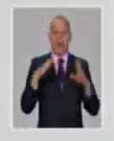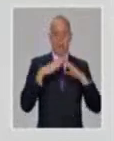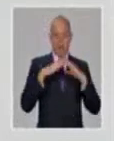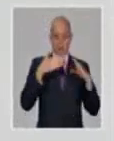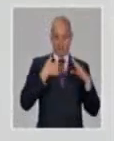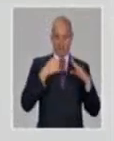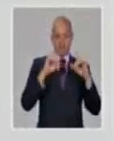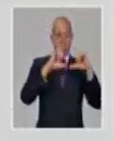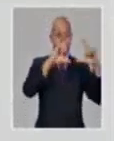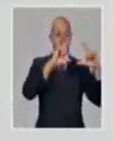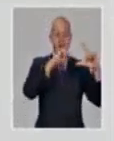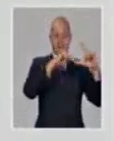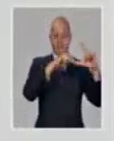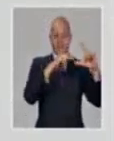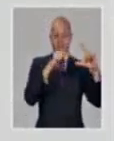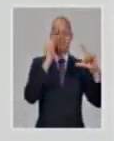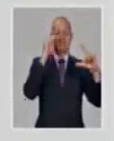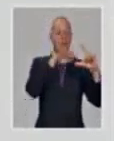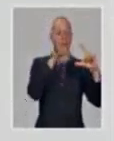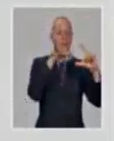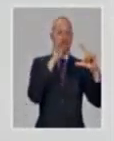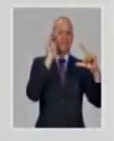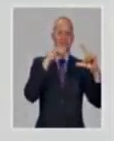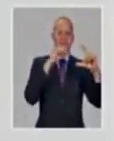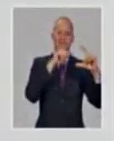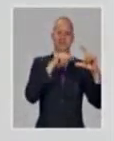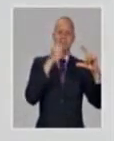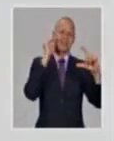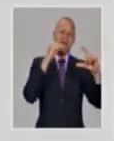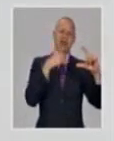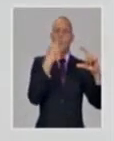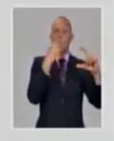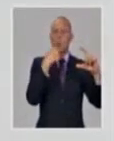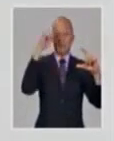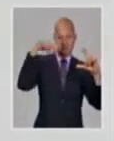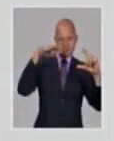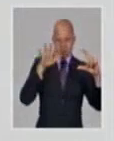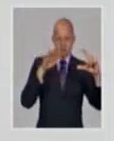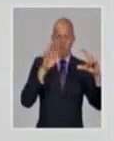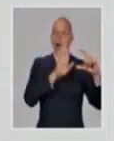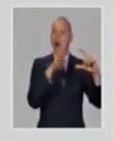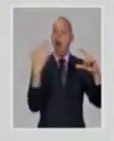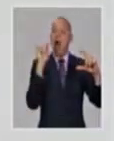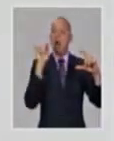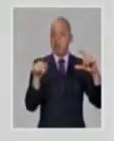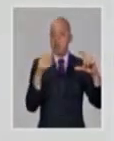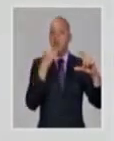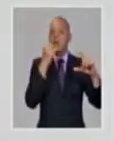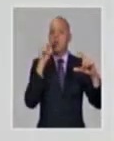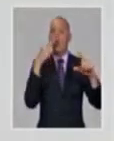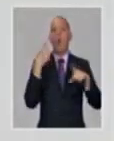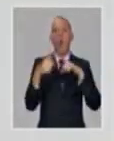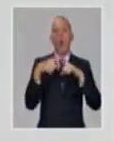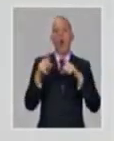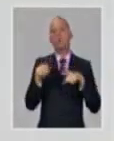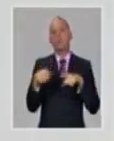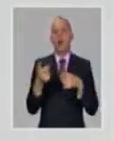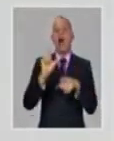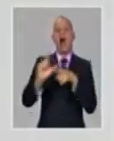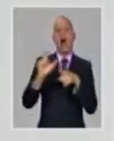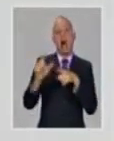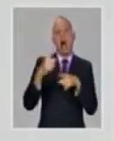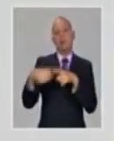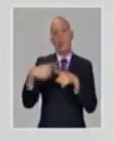pues en los productores que estén en esos casos también se produce pues una rebaja de la facturación